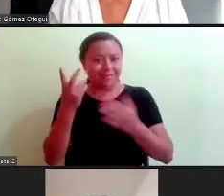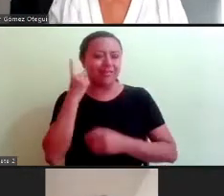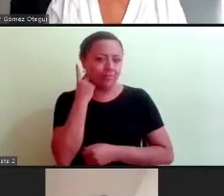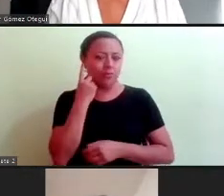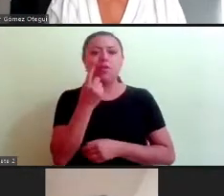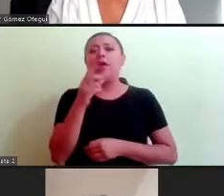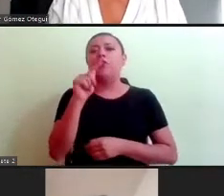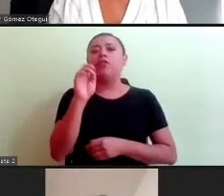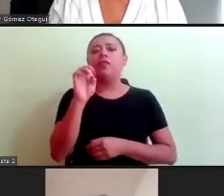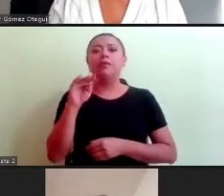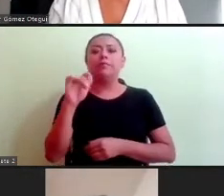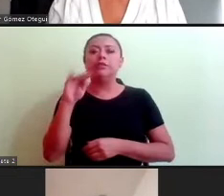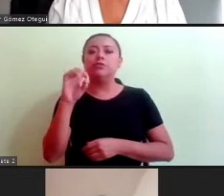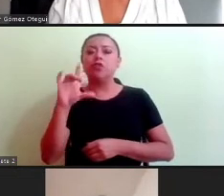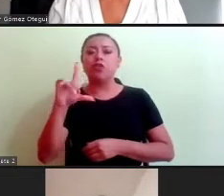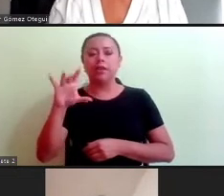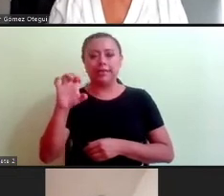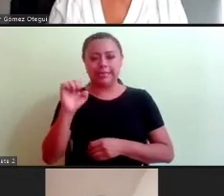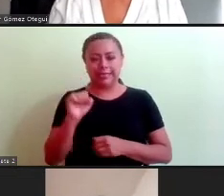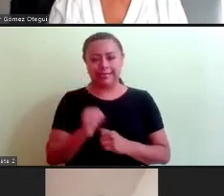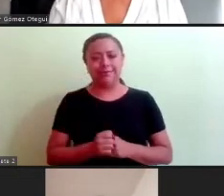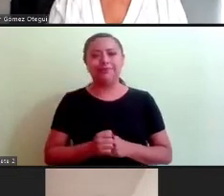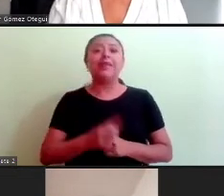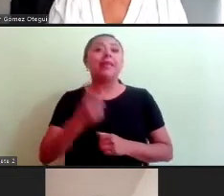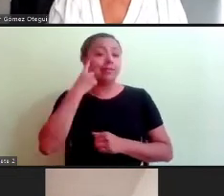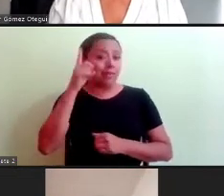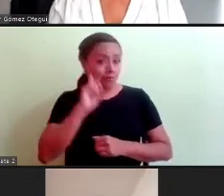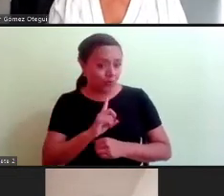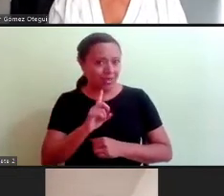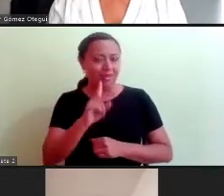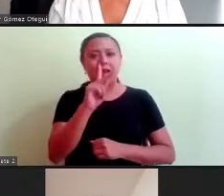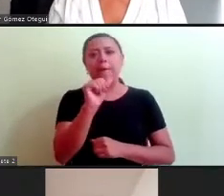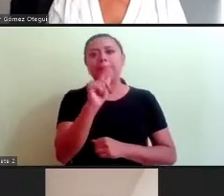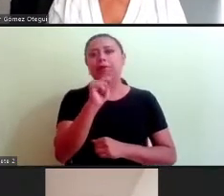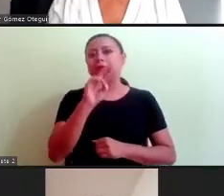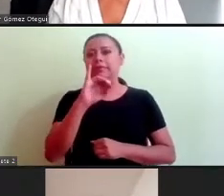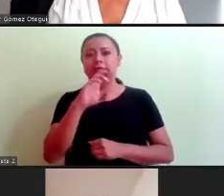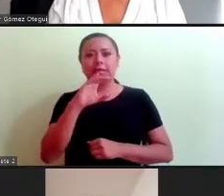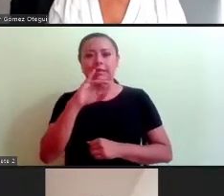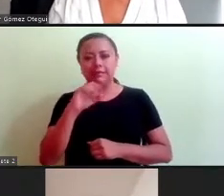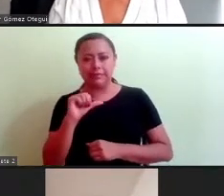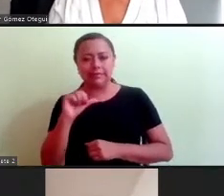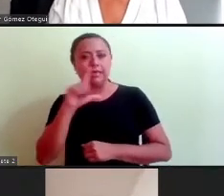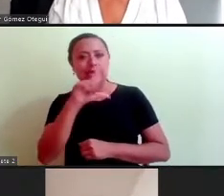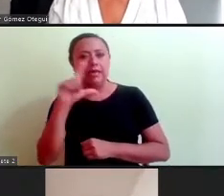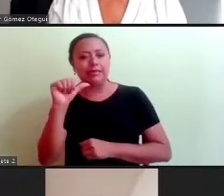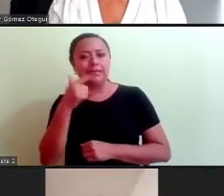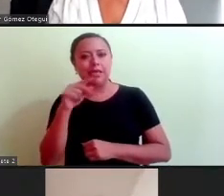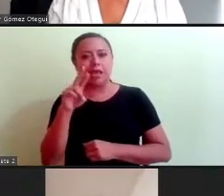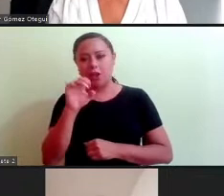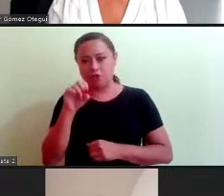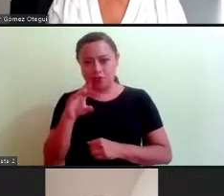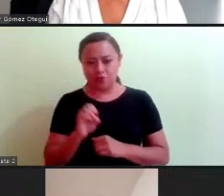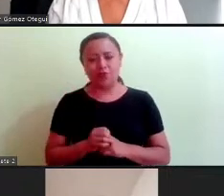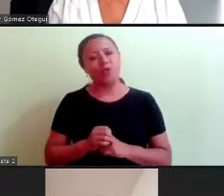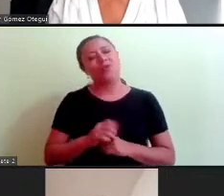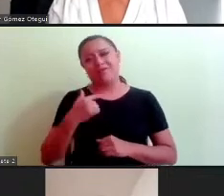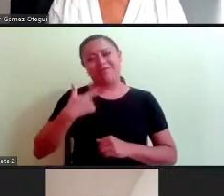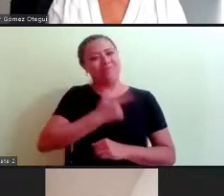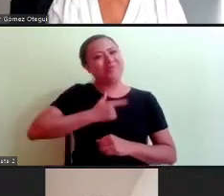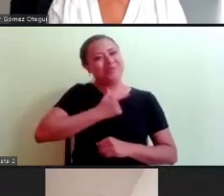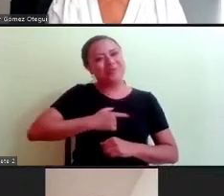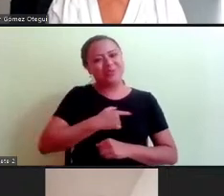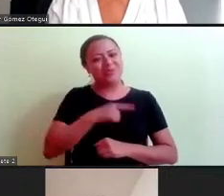Gracias. Diputada Patricia Llaguno, me da mucho gusto que en esta oportunidad podamos coincidir en el Congreso. Hemos